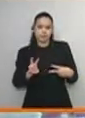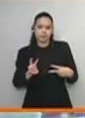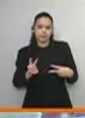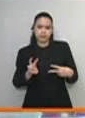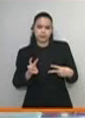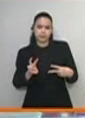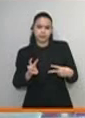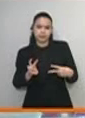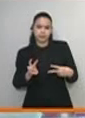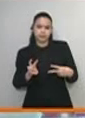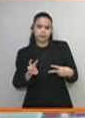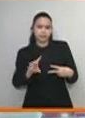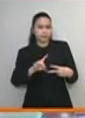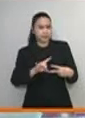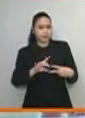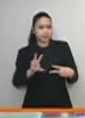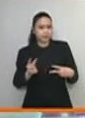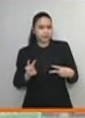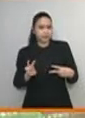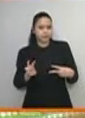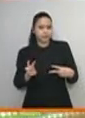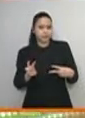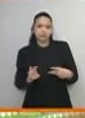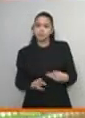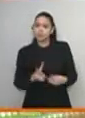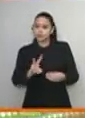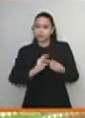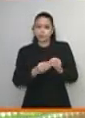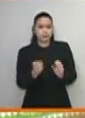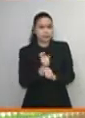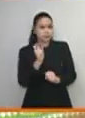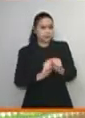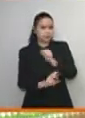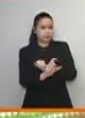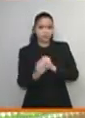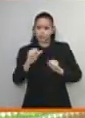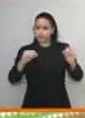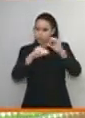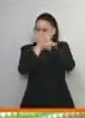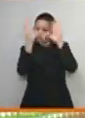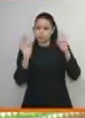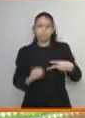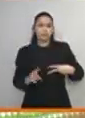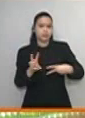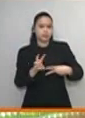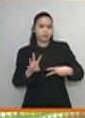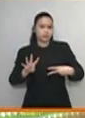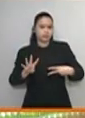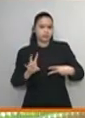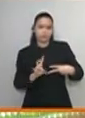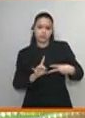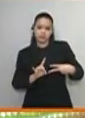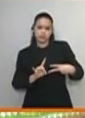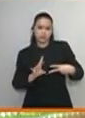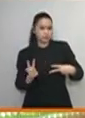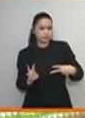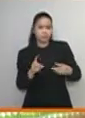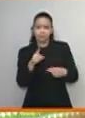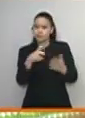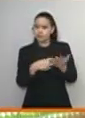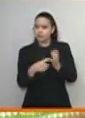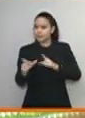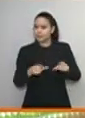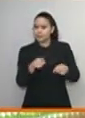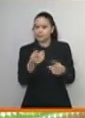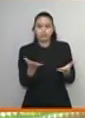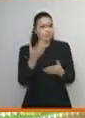Y el segundo número ganador es el 86. Los números premiados para esta mañana son 64 y 86. Con tu boleto en mano, dime tú